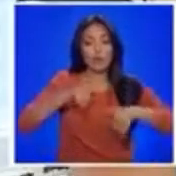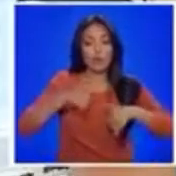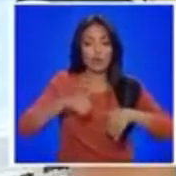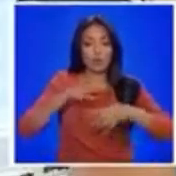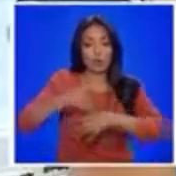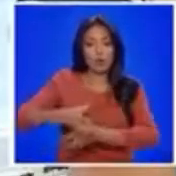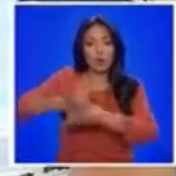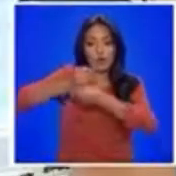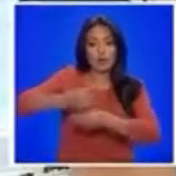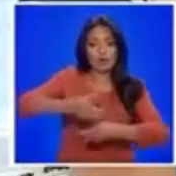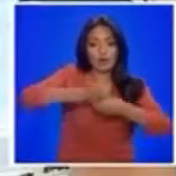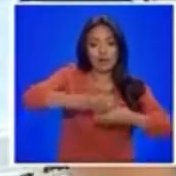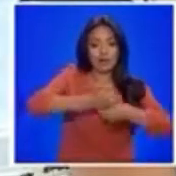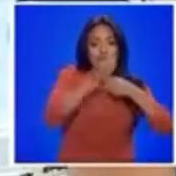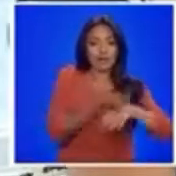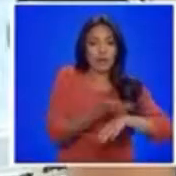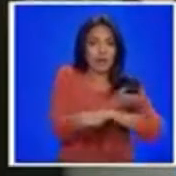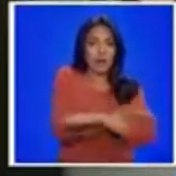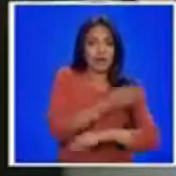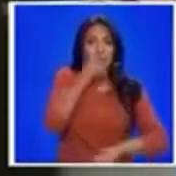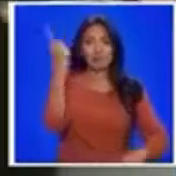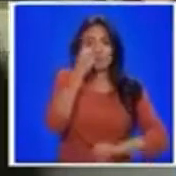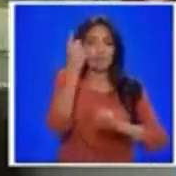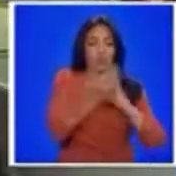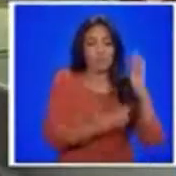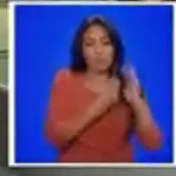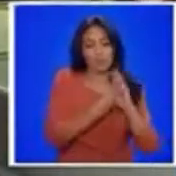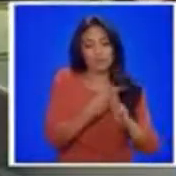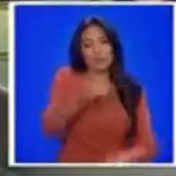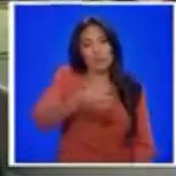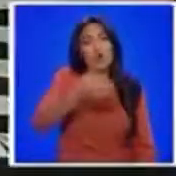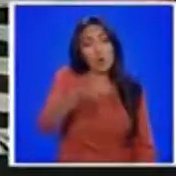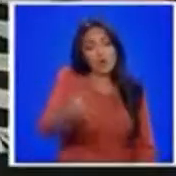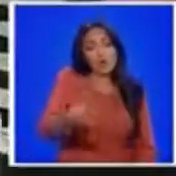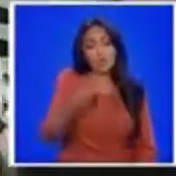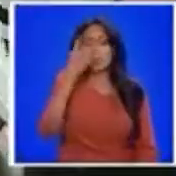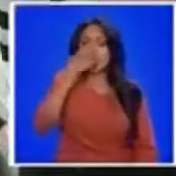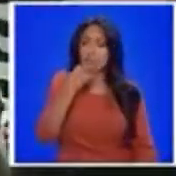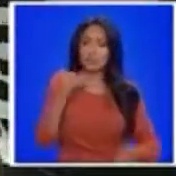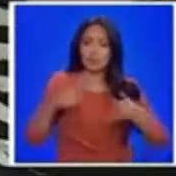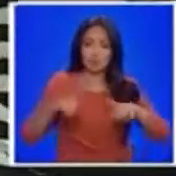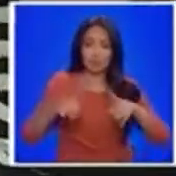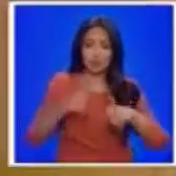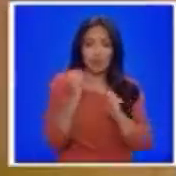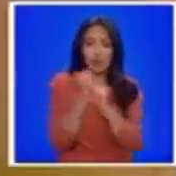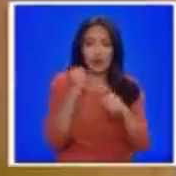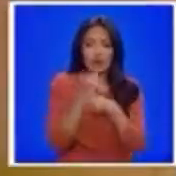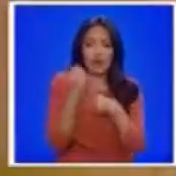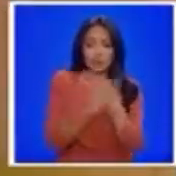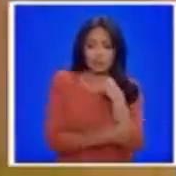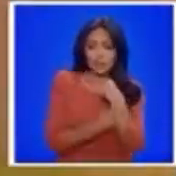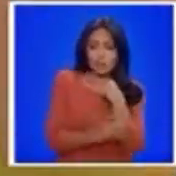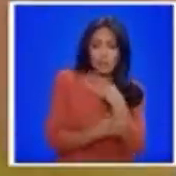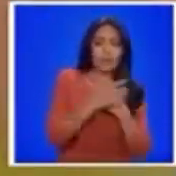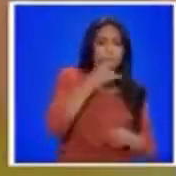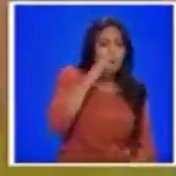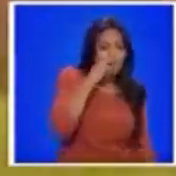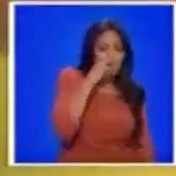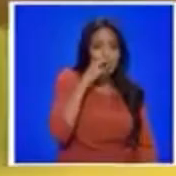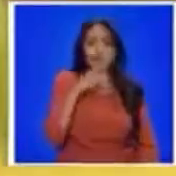rescate de juegos tradicionales a nivel mundial. Originales y entretenidos juegos elaborados no solo para niños,